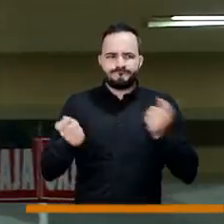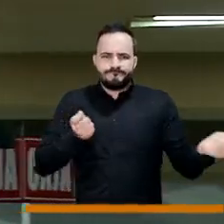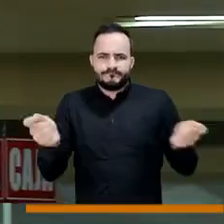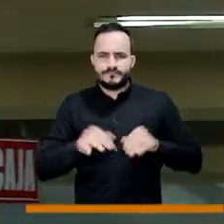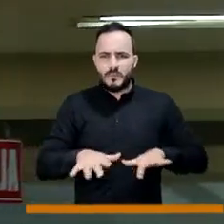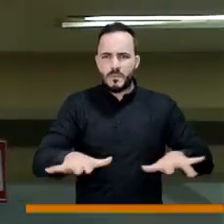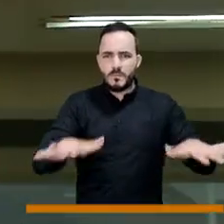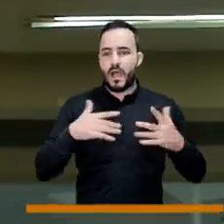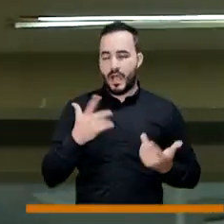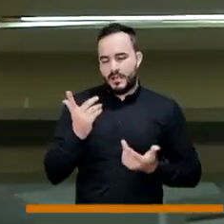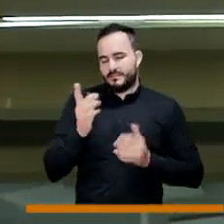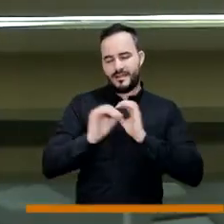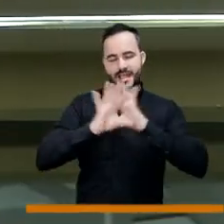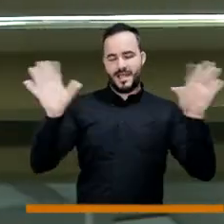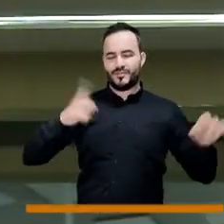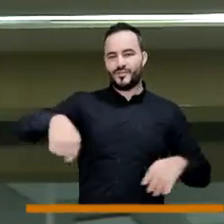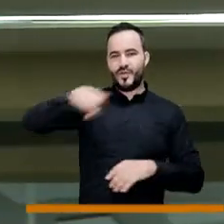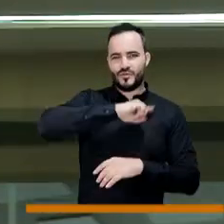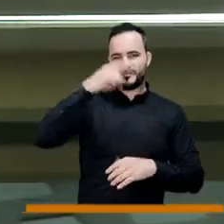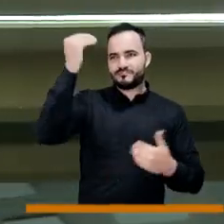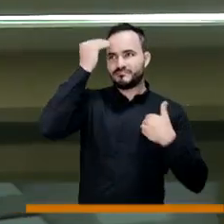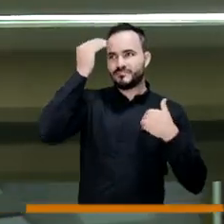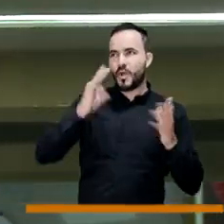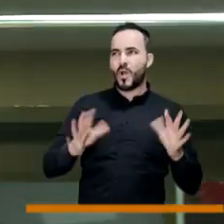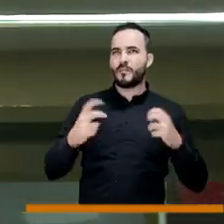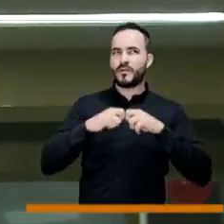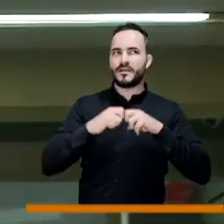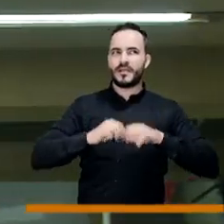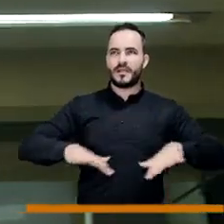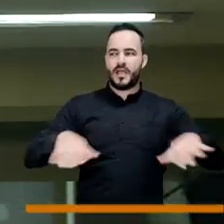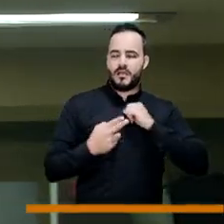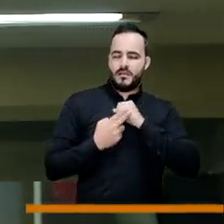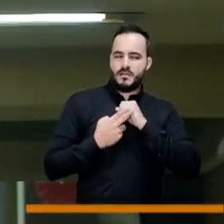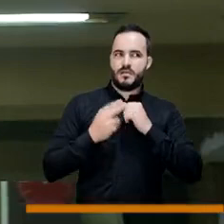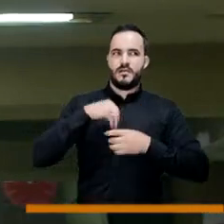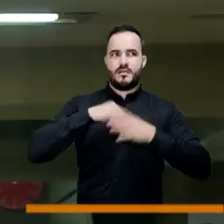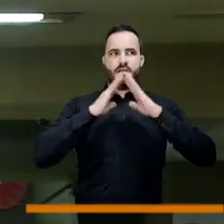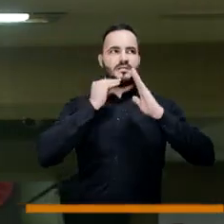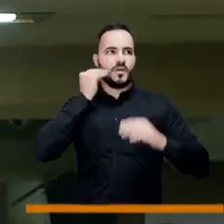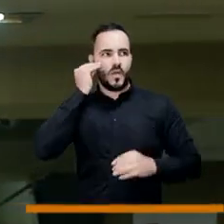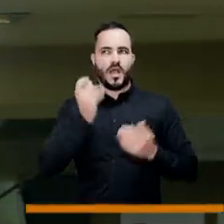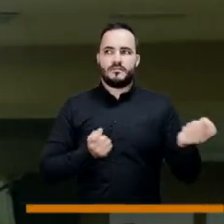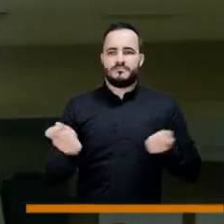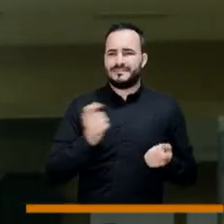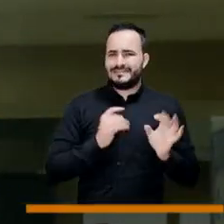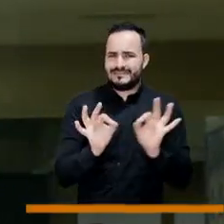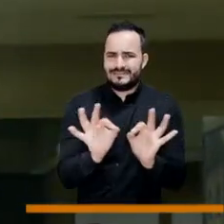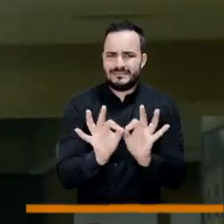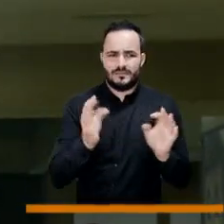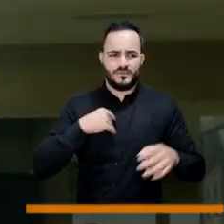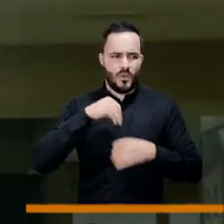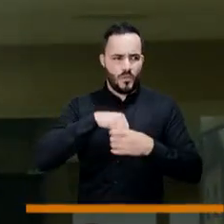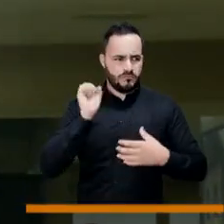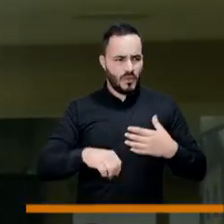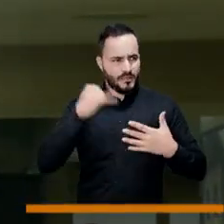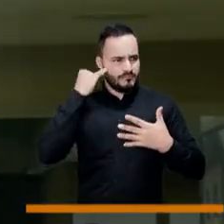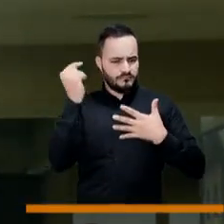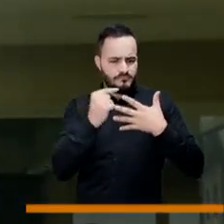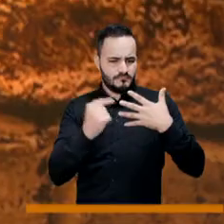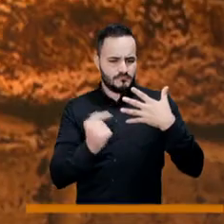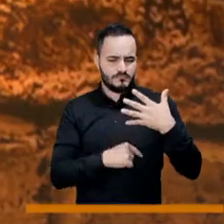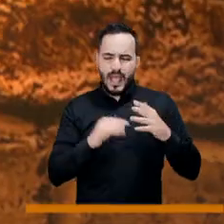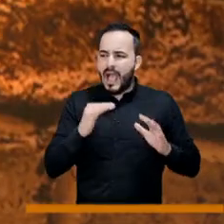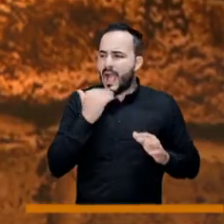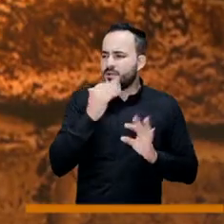todos podemos empezar a tener una conciencia del ahorro, del uso eficiente de la energía, y en nuestros hogares podemos hacer pequeñas